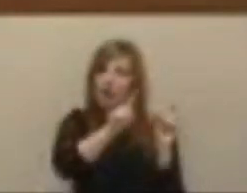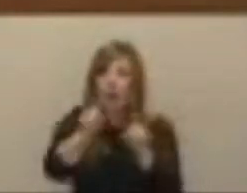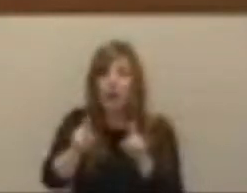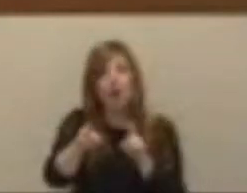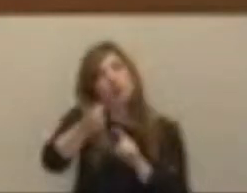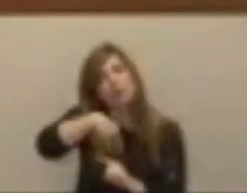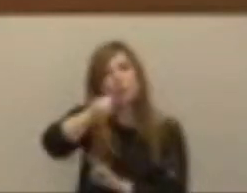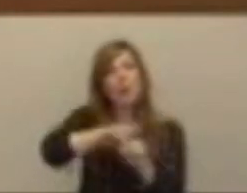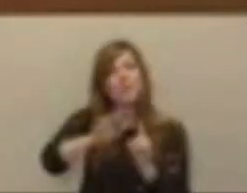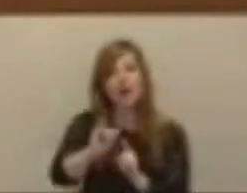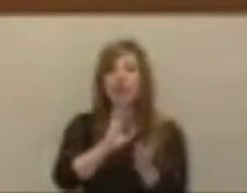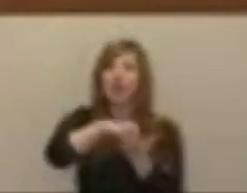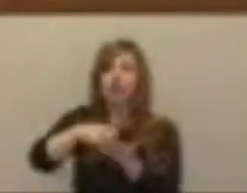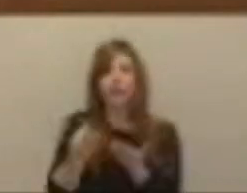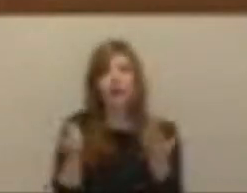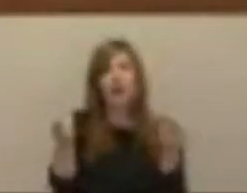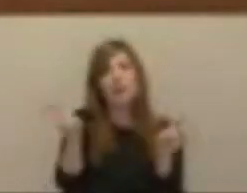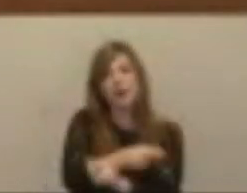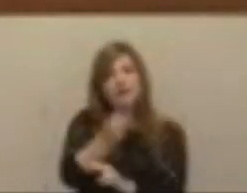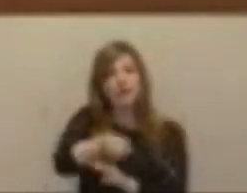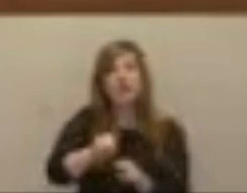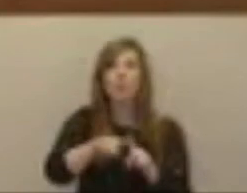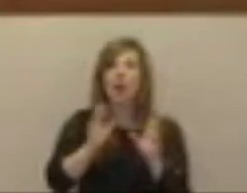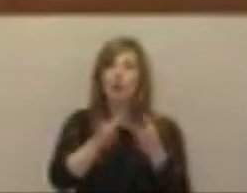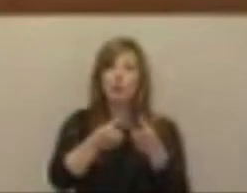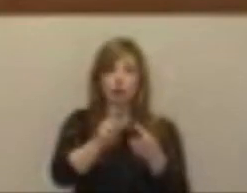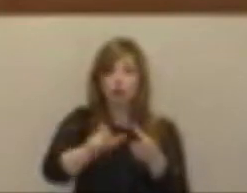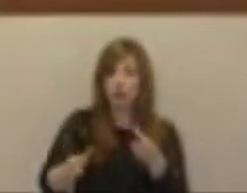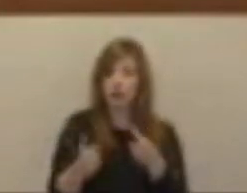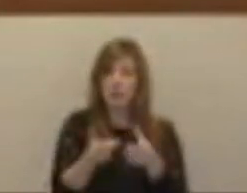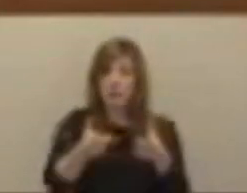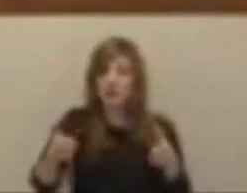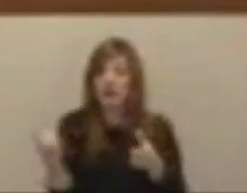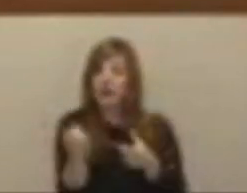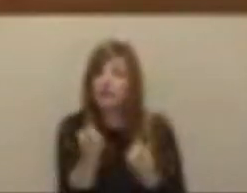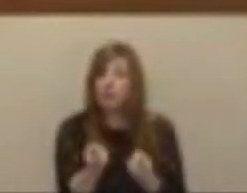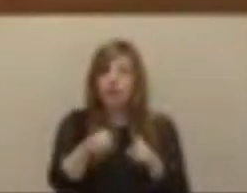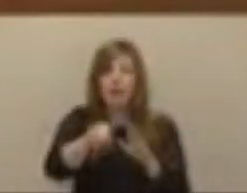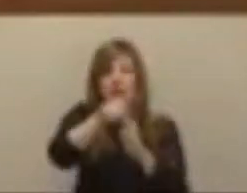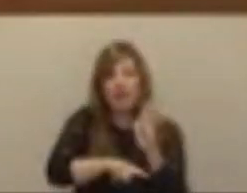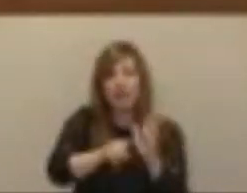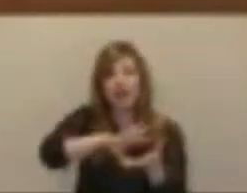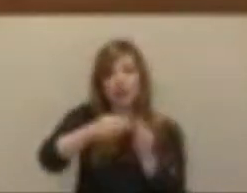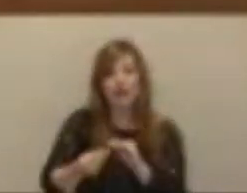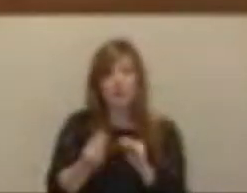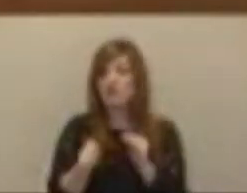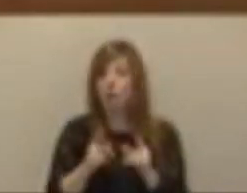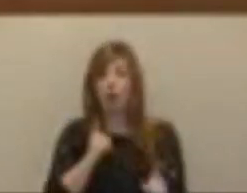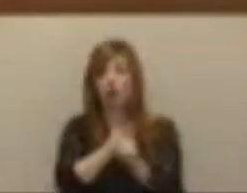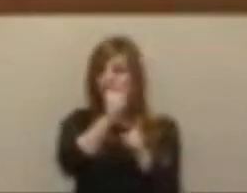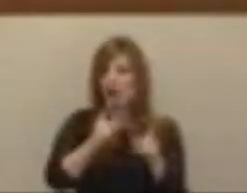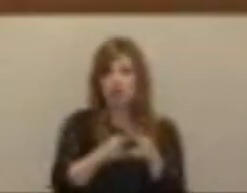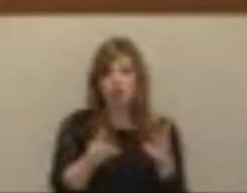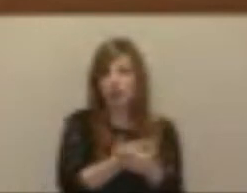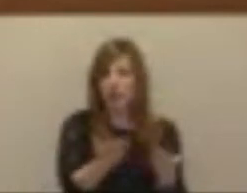cerrar centros, tenemos que acometer plantillas, tenemos que ampliar el alumnado y tenemos que tomar medidas que al final van en contra de la sociedad. Y todo eso en base a que